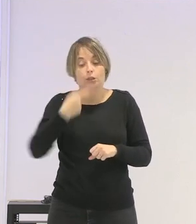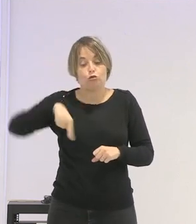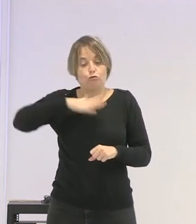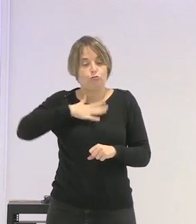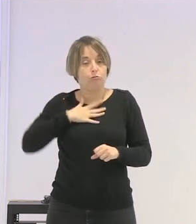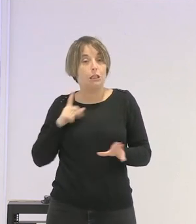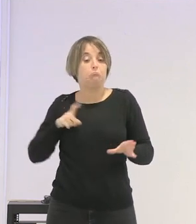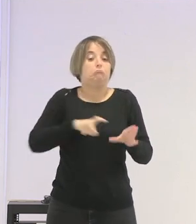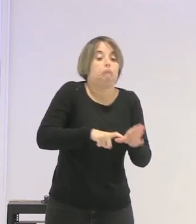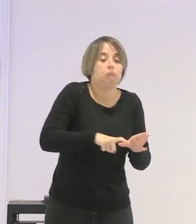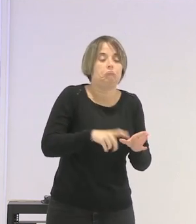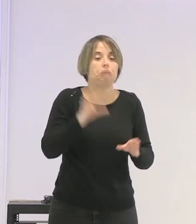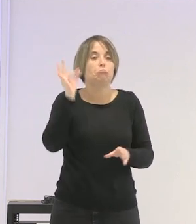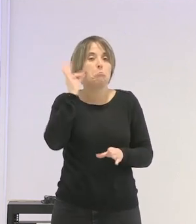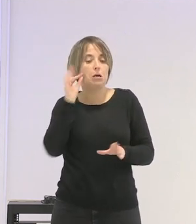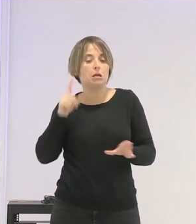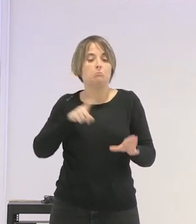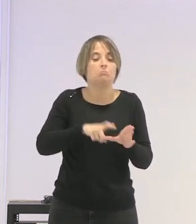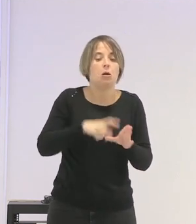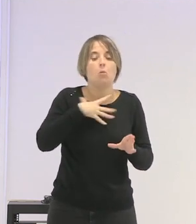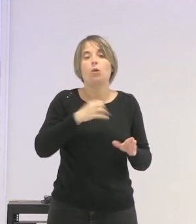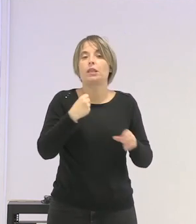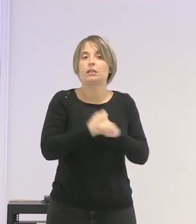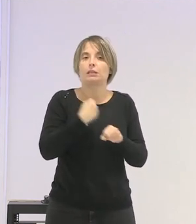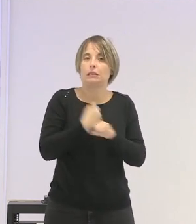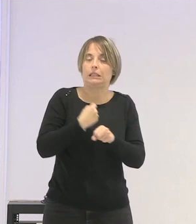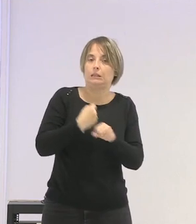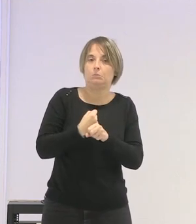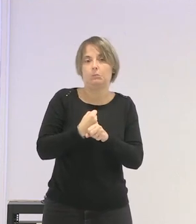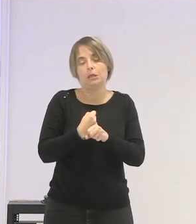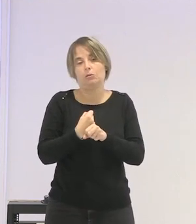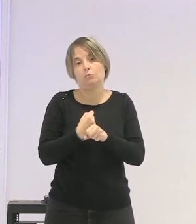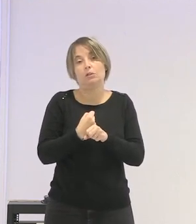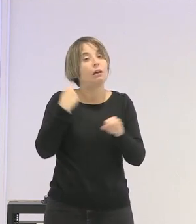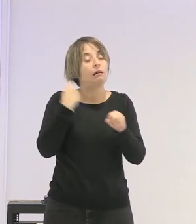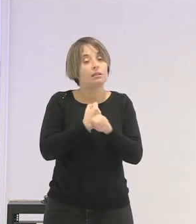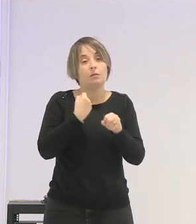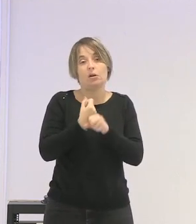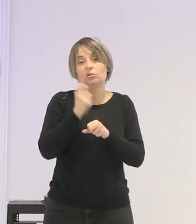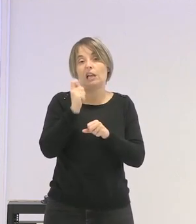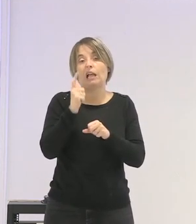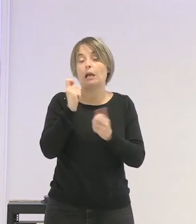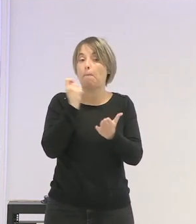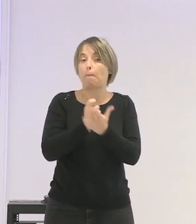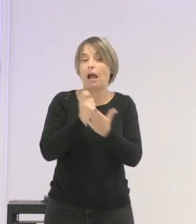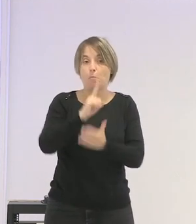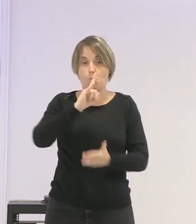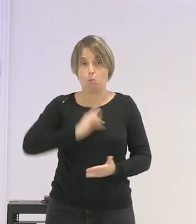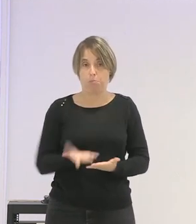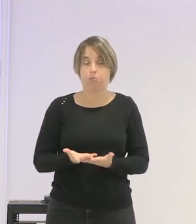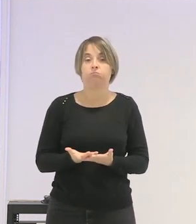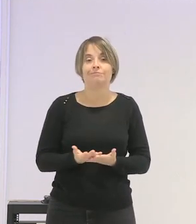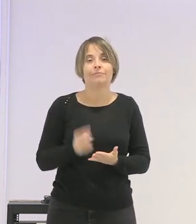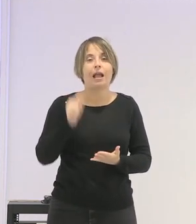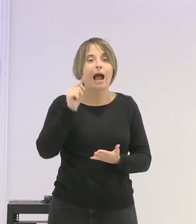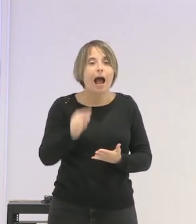digamos, mujeres de clase media, podamos salir a trabajar en trabajos que además normalmente están muy mal pagados. Entonces, bueno, ahí hay una